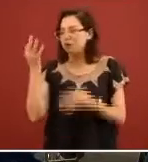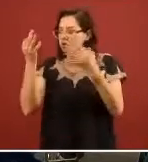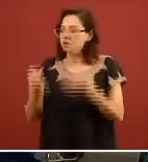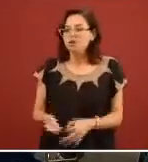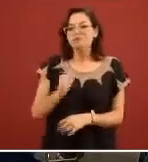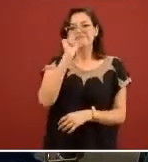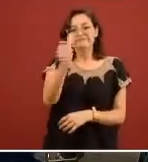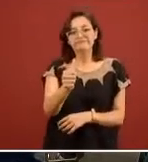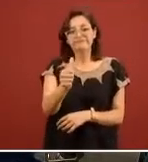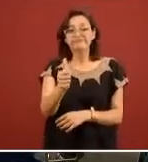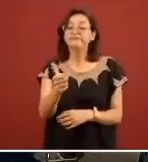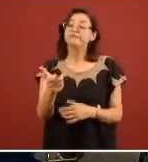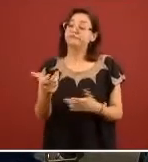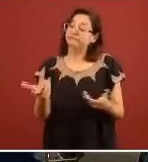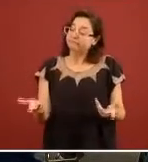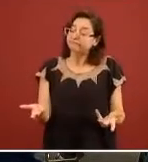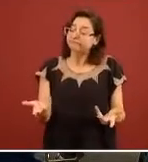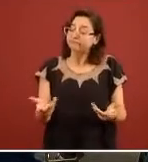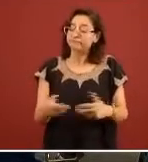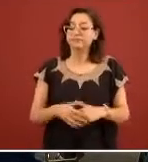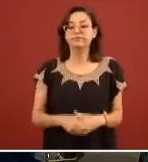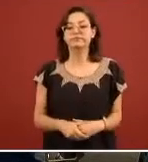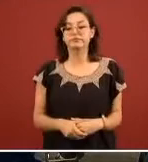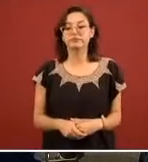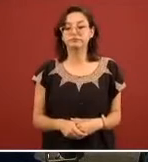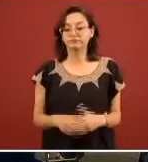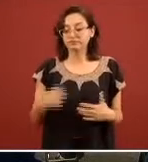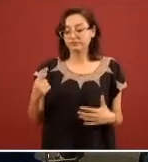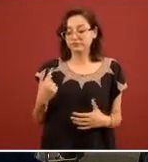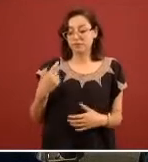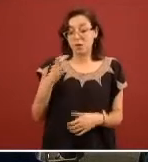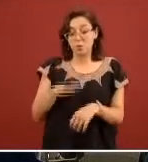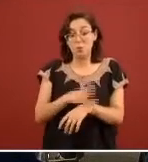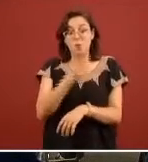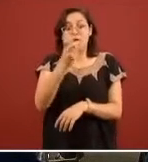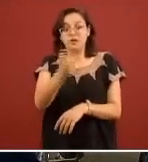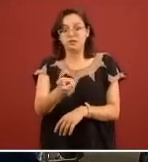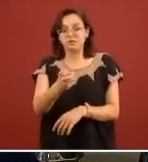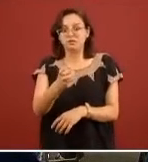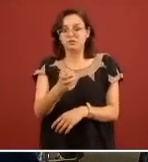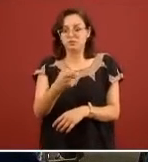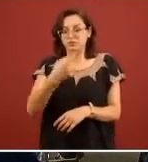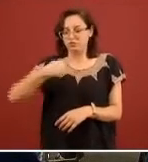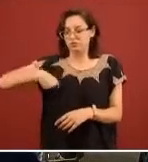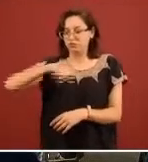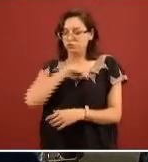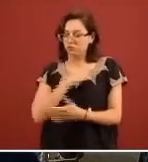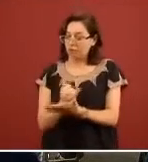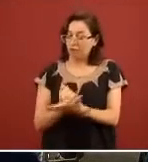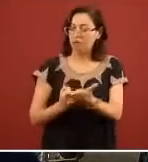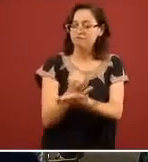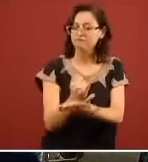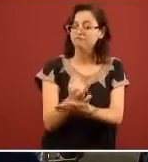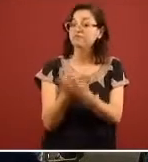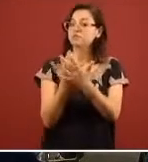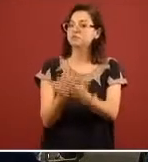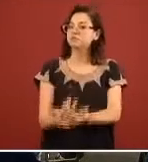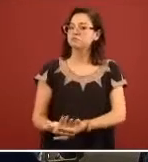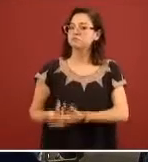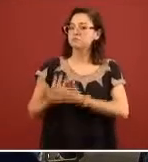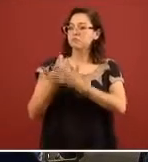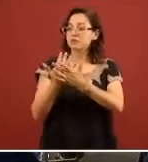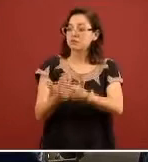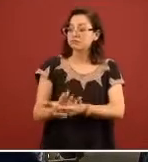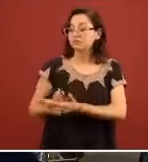informales. Bueno, nos reservamos las intervenciones hasta el momento en que era